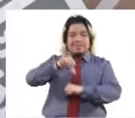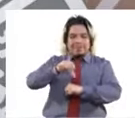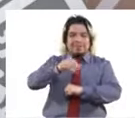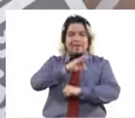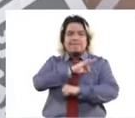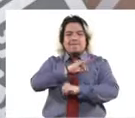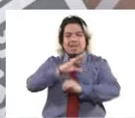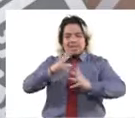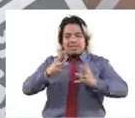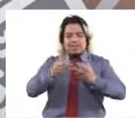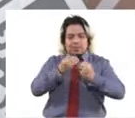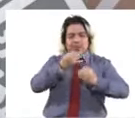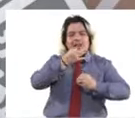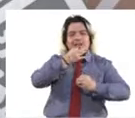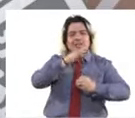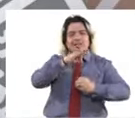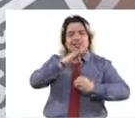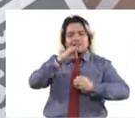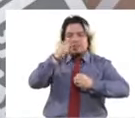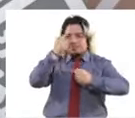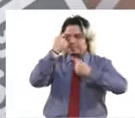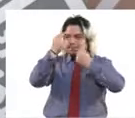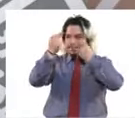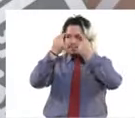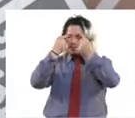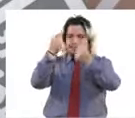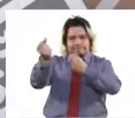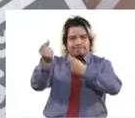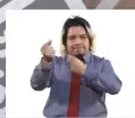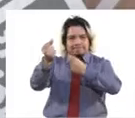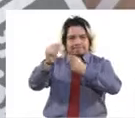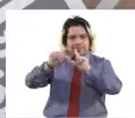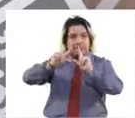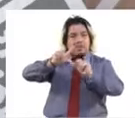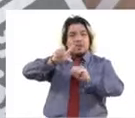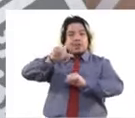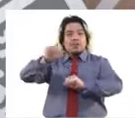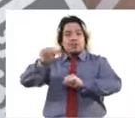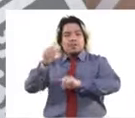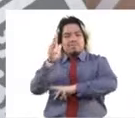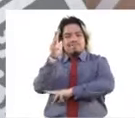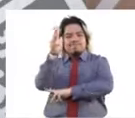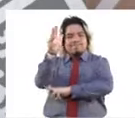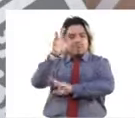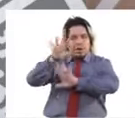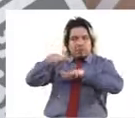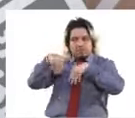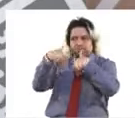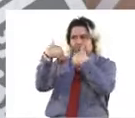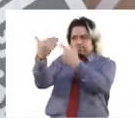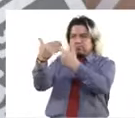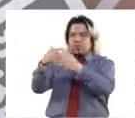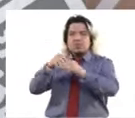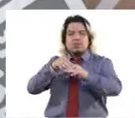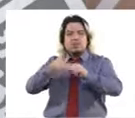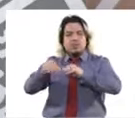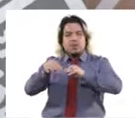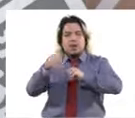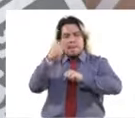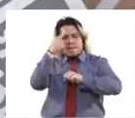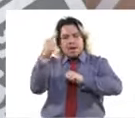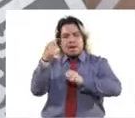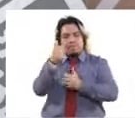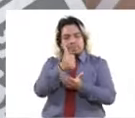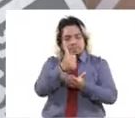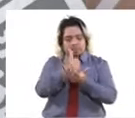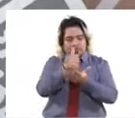esta graduación y poder salir a cumplir sus tareas para proteger a los habitantes de la